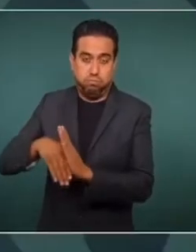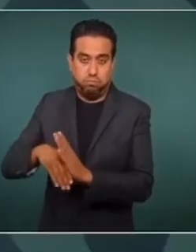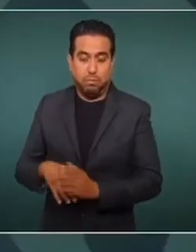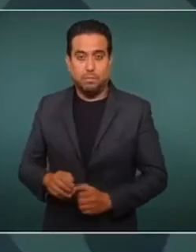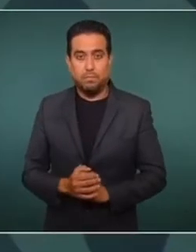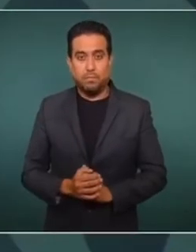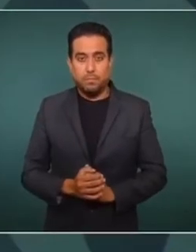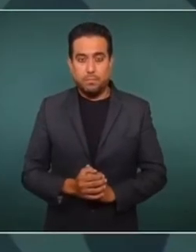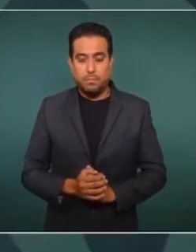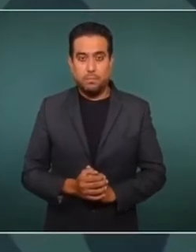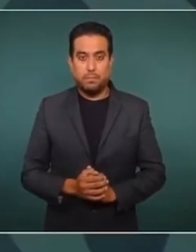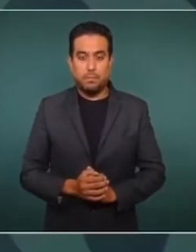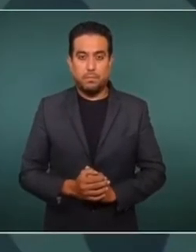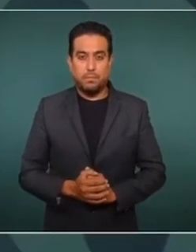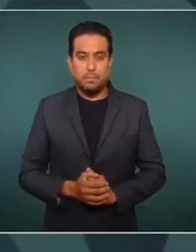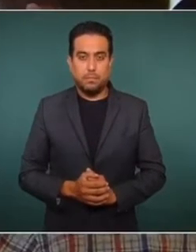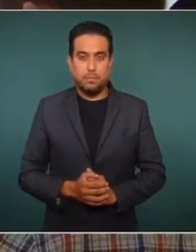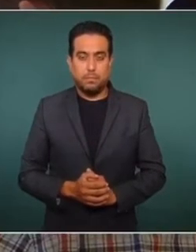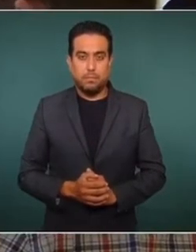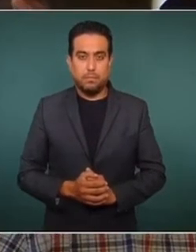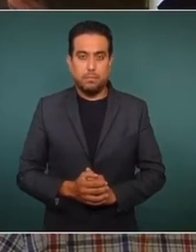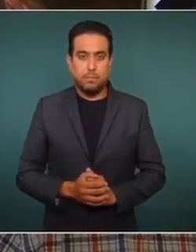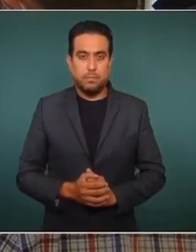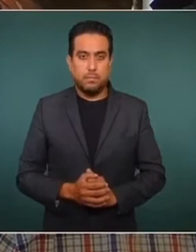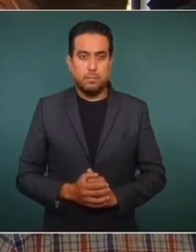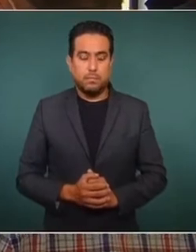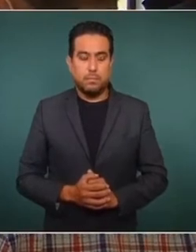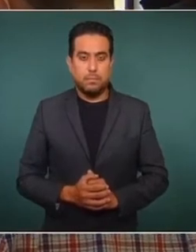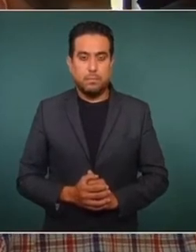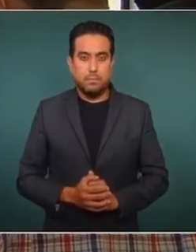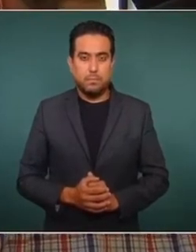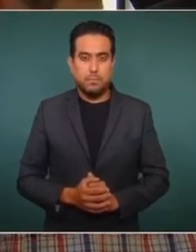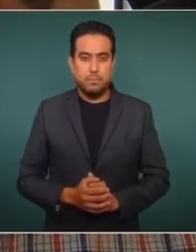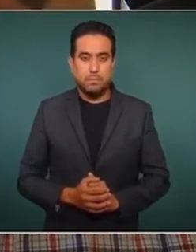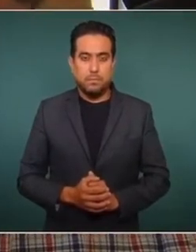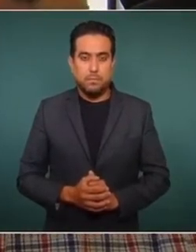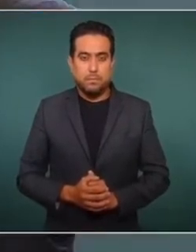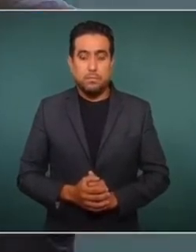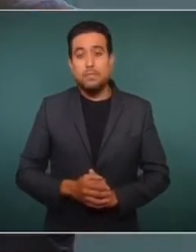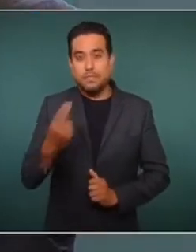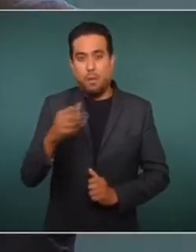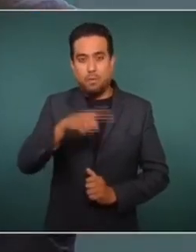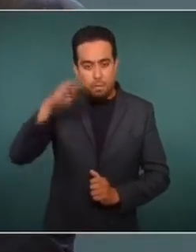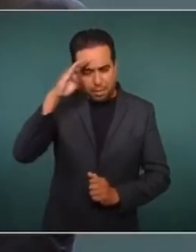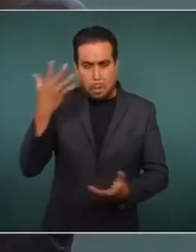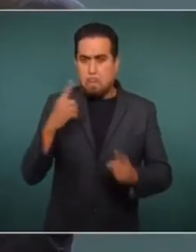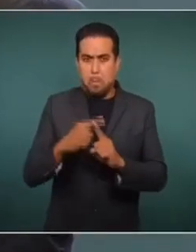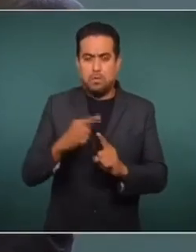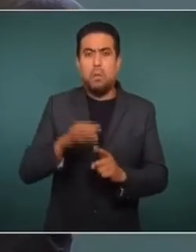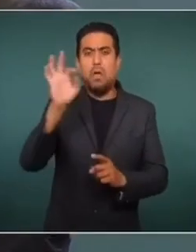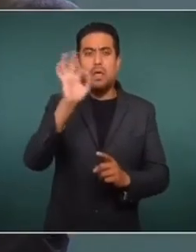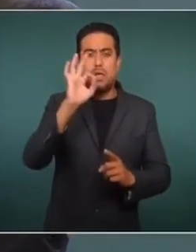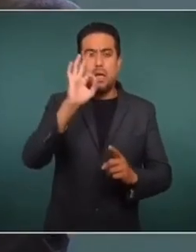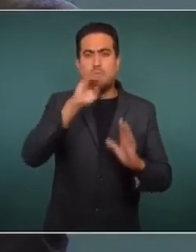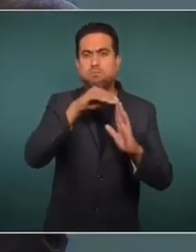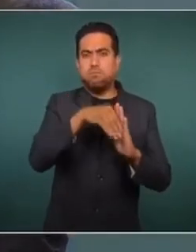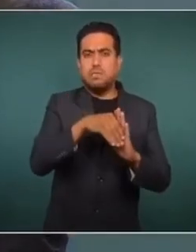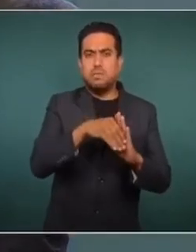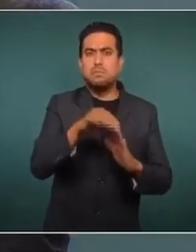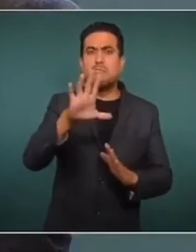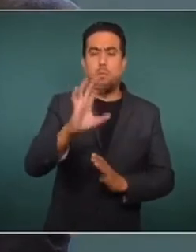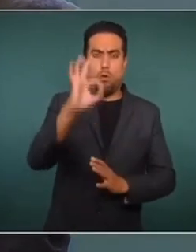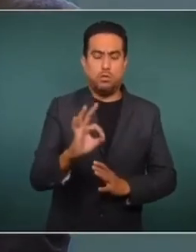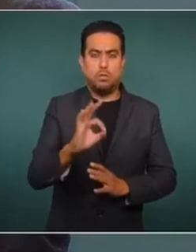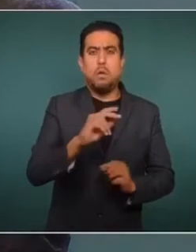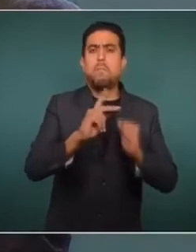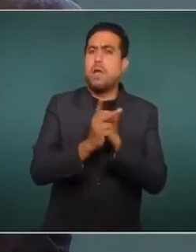optimista es que en un país la economía caiga este año 5%, pero eso es lo más optimista.